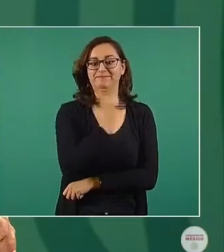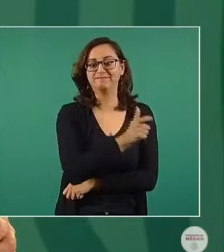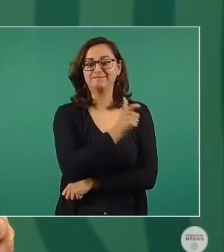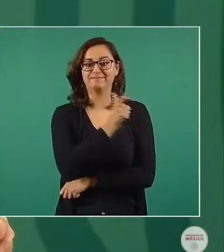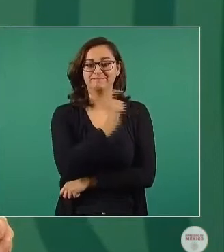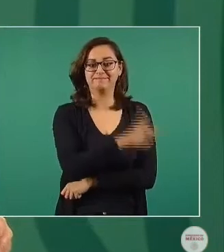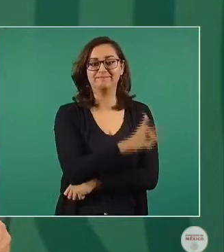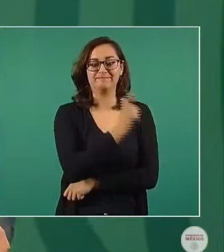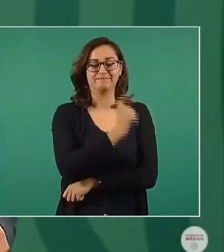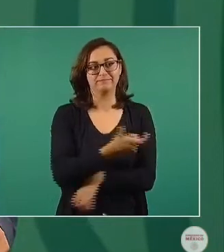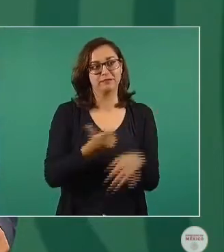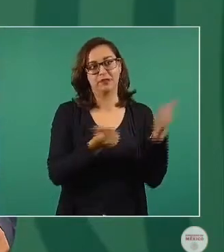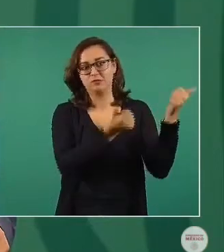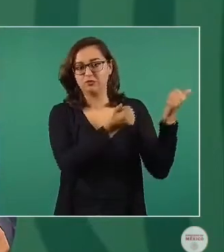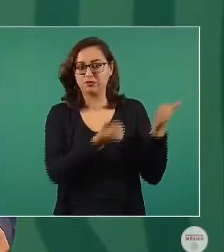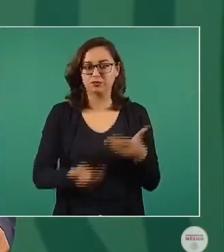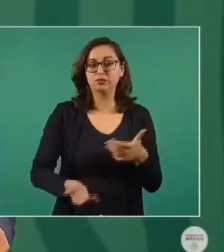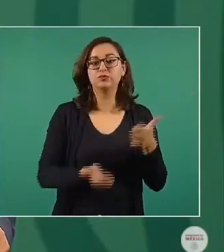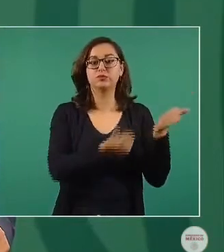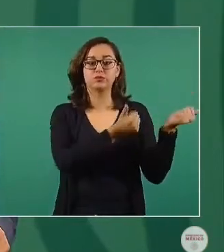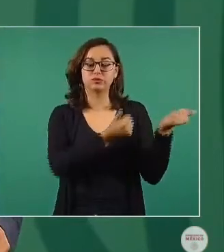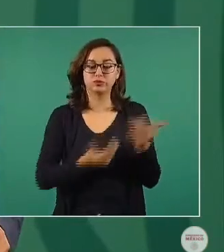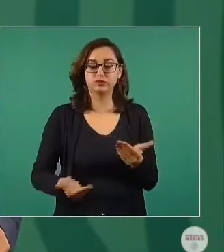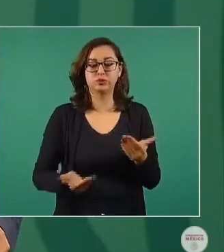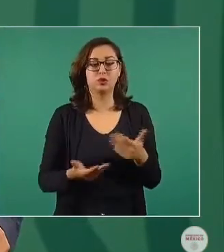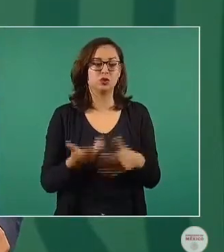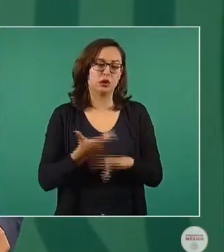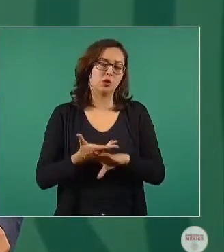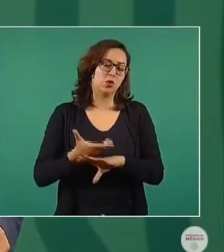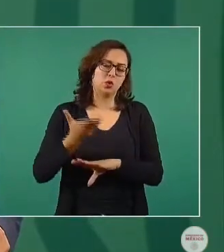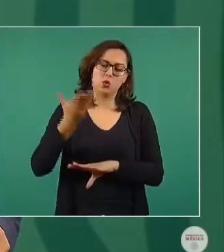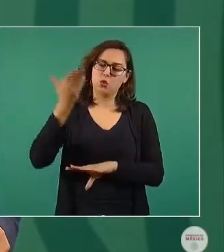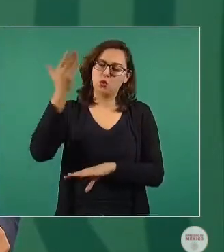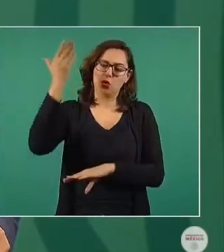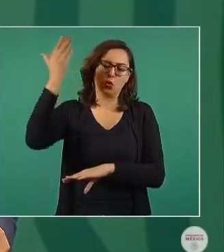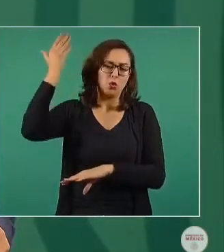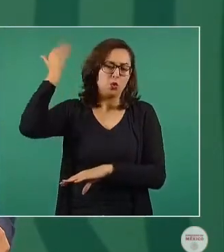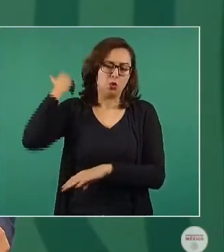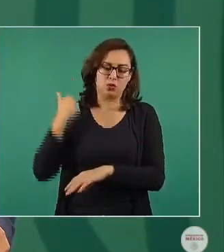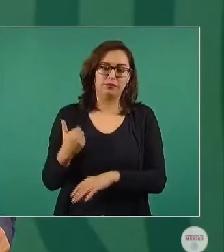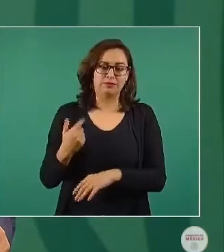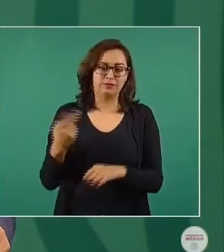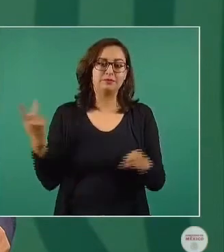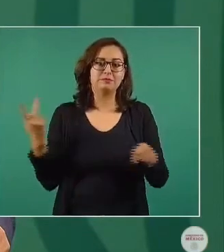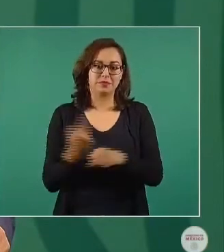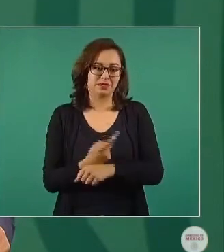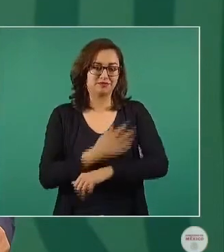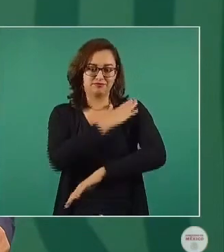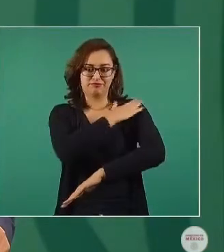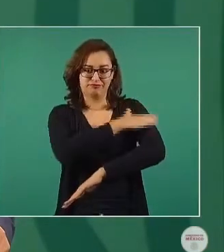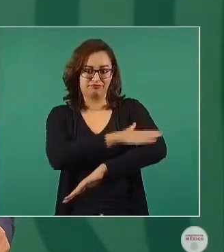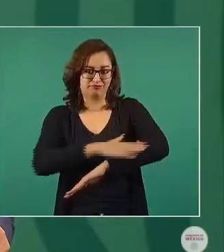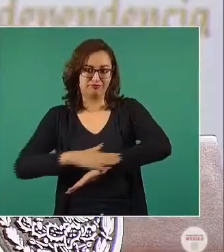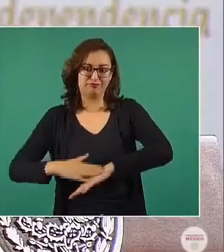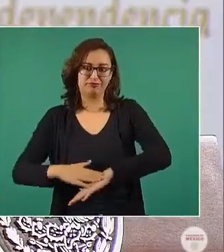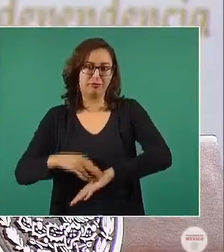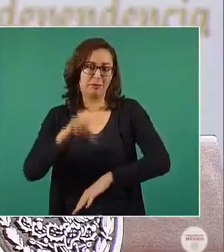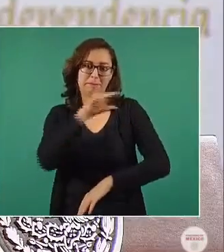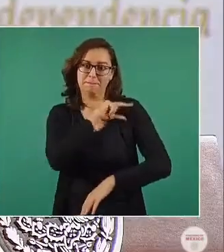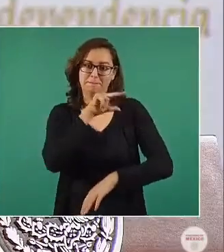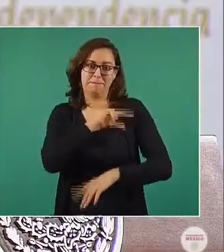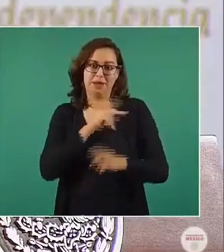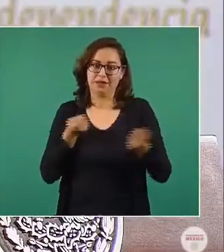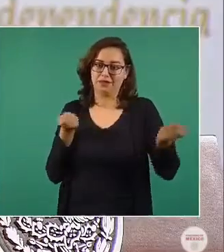Se importa energía desde hace tiempo, y por eso es este contrato, para